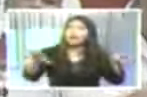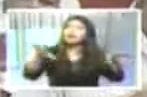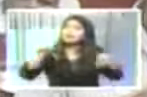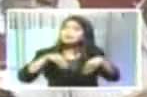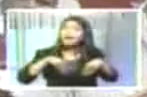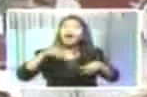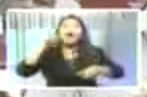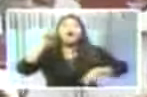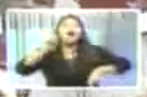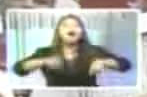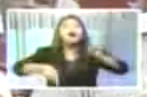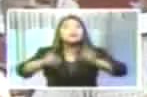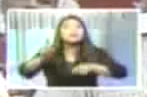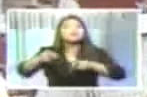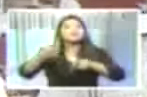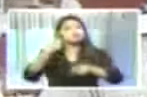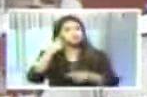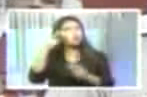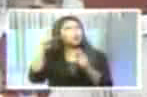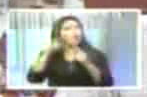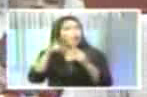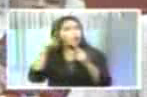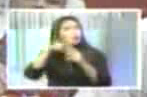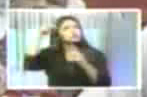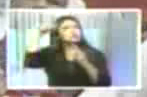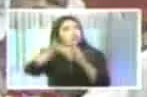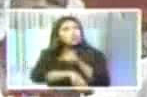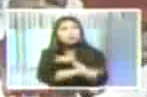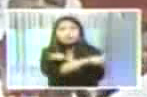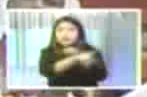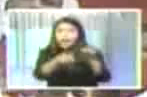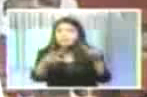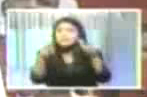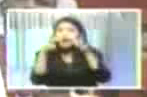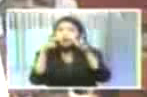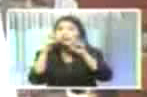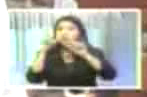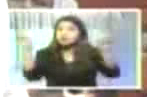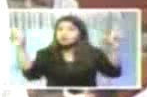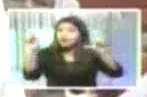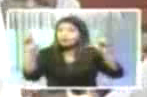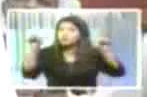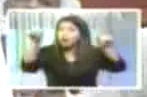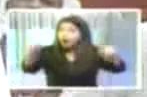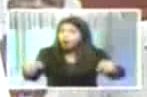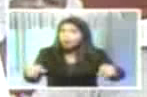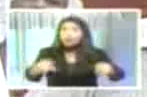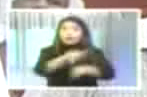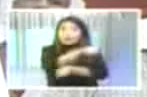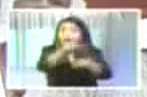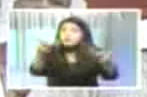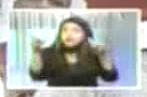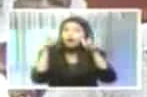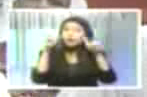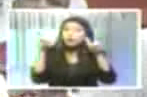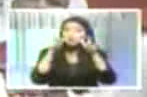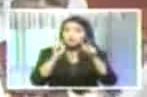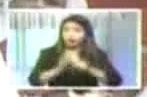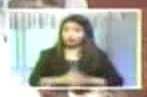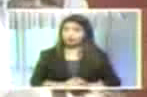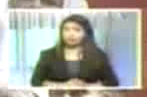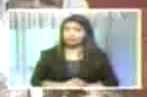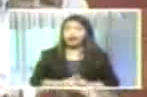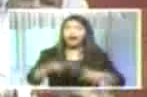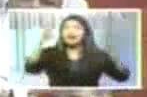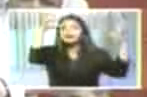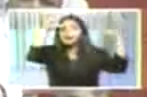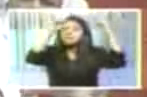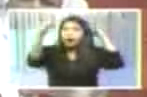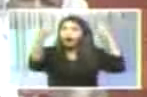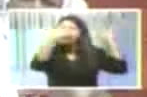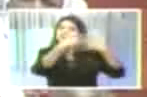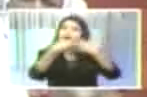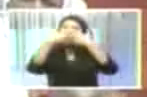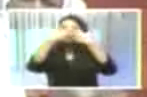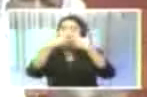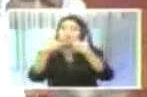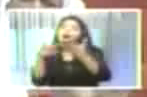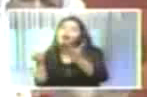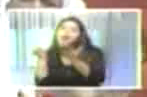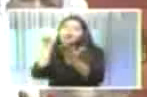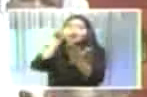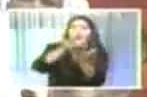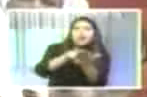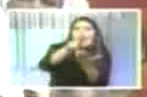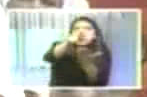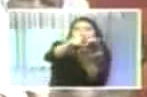Algunos compañeros que yo conozco muy bien y me están escuchando por televisión ahorita, y la embajada gringa los tiene en su lista